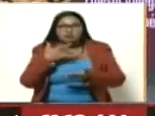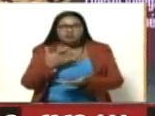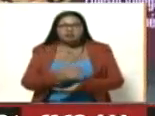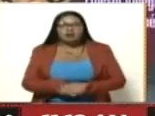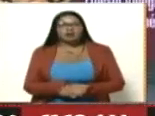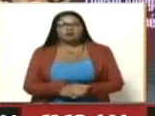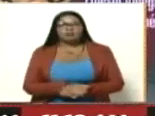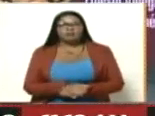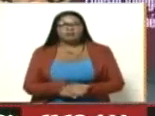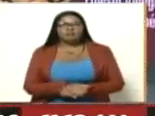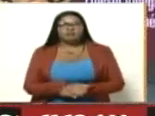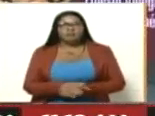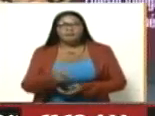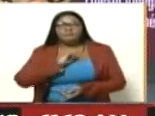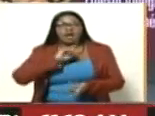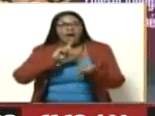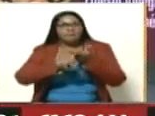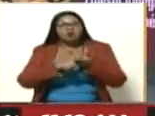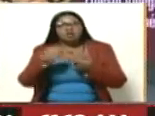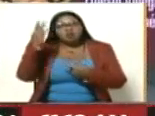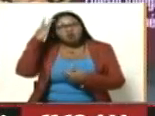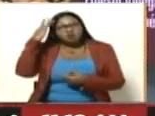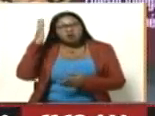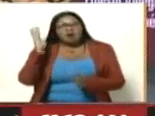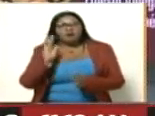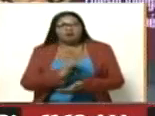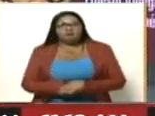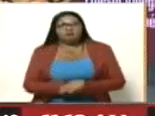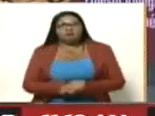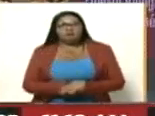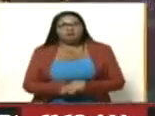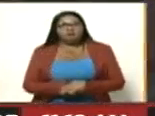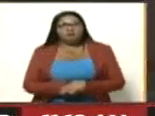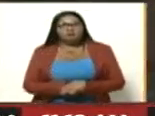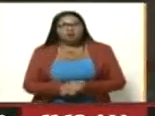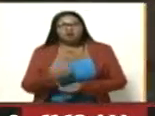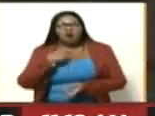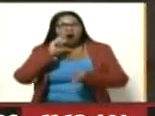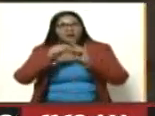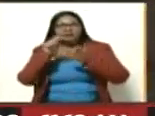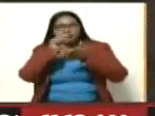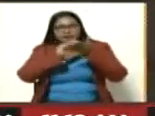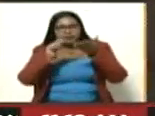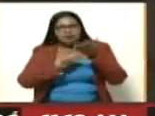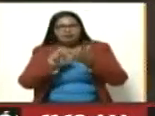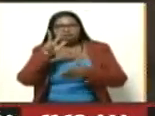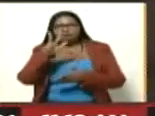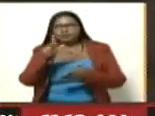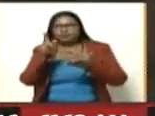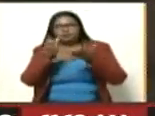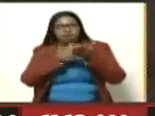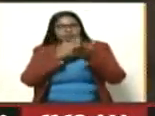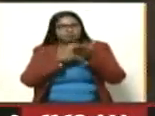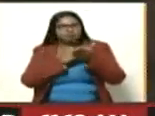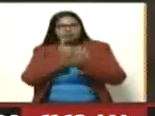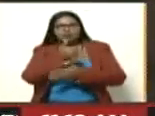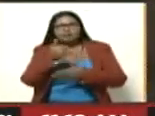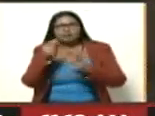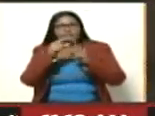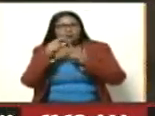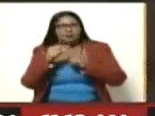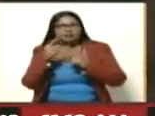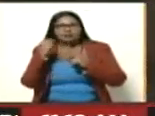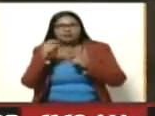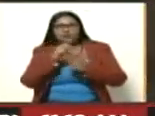Germania, mi esposa, lo sabe, yo hacía la referencia en el cuartel, a veces yo escribía 3 páginas y cada palabra tenía